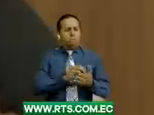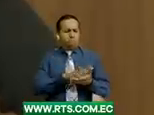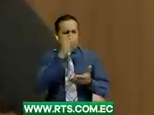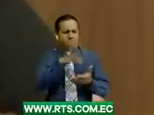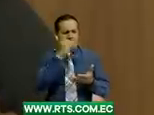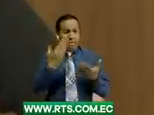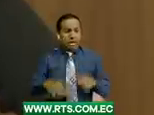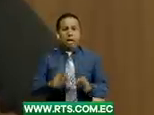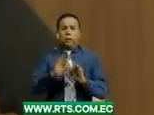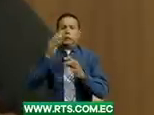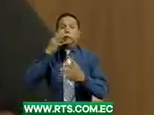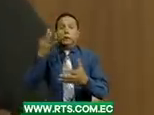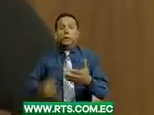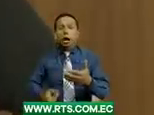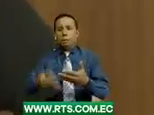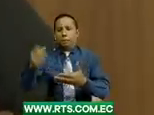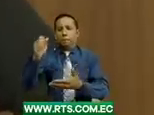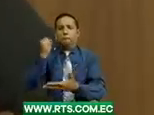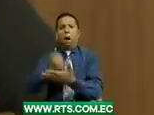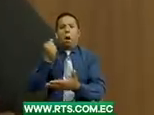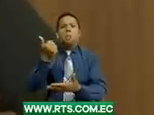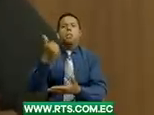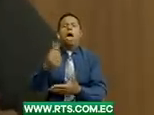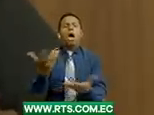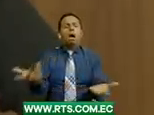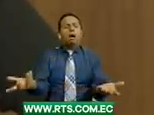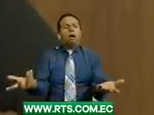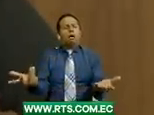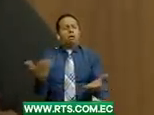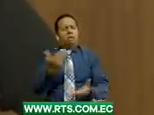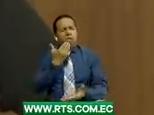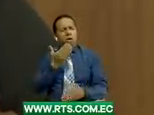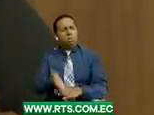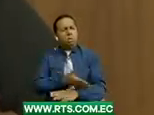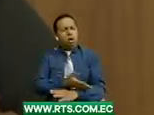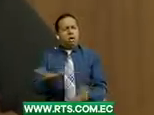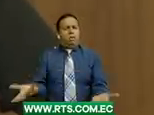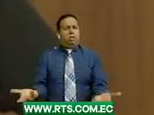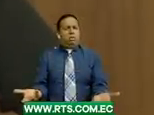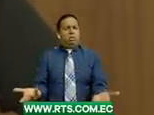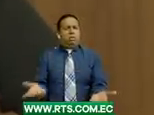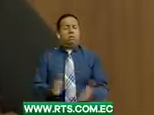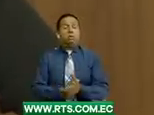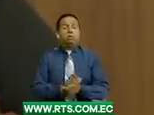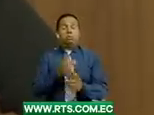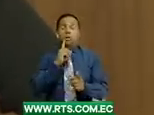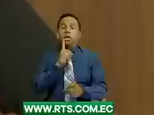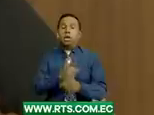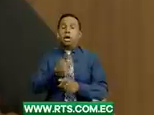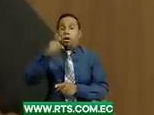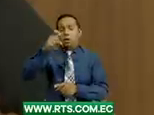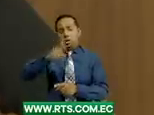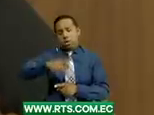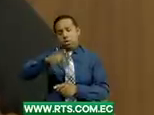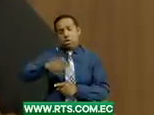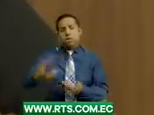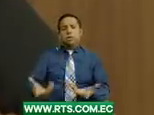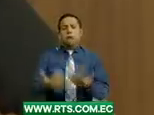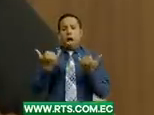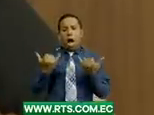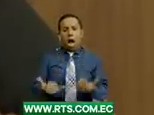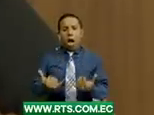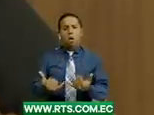que empezar a buscar un nuevo modelo educativo, un sistema realmente que pueda responder a esa demanda y no